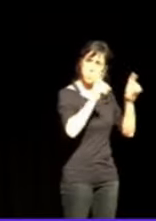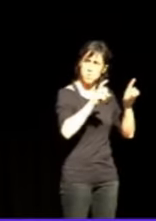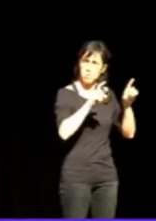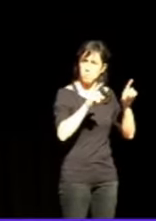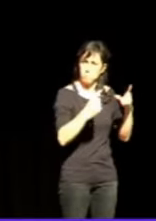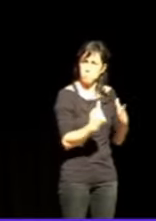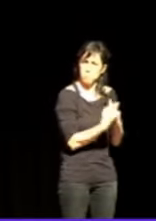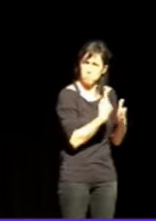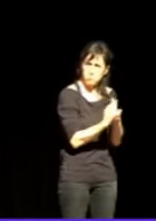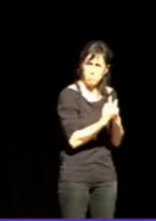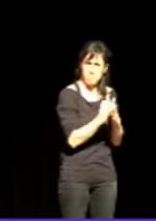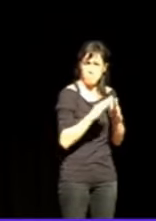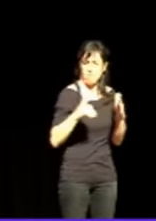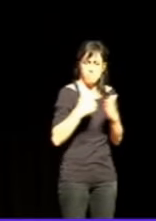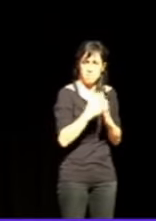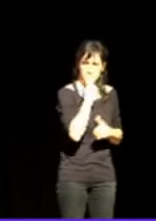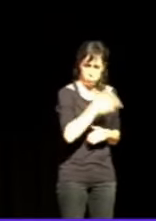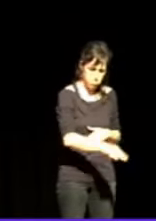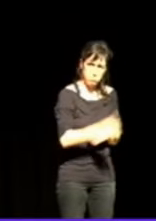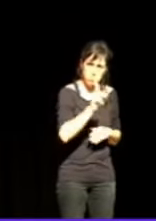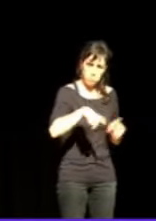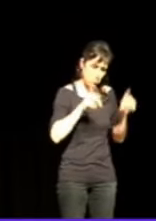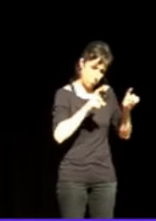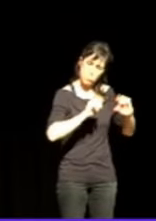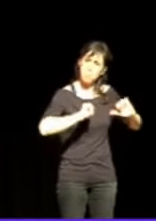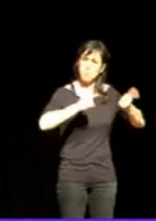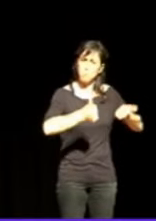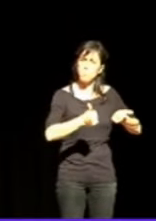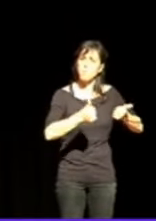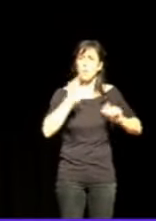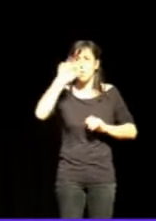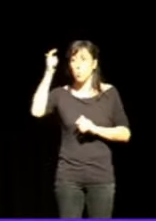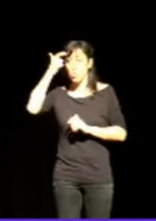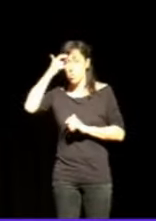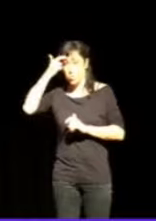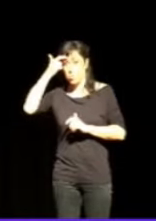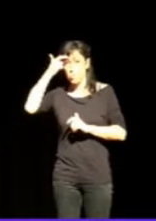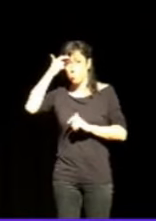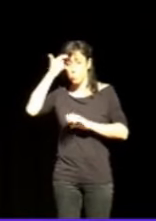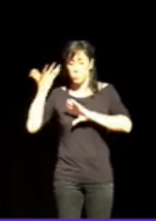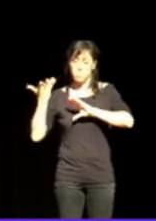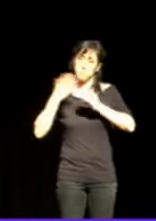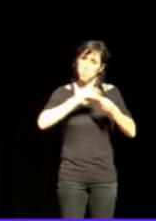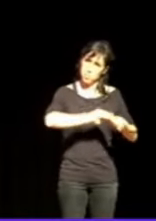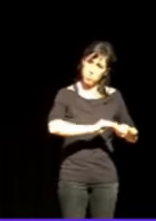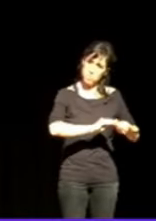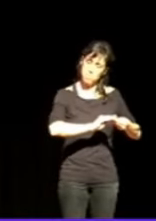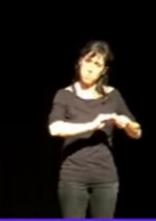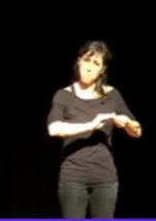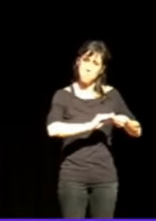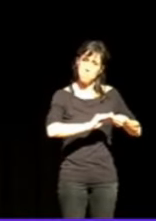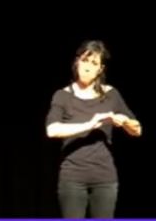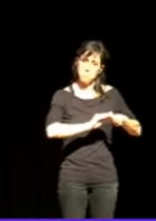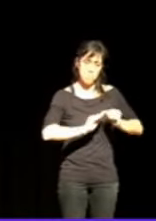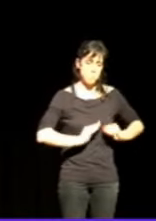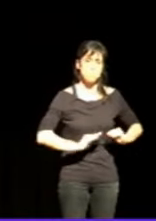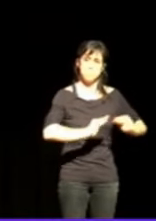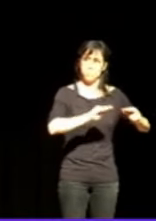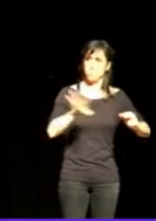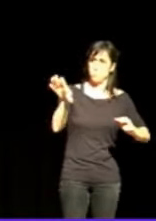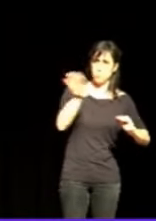primaria, la preescolar, adaptando los conceptos que conocemos, adecuándolos a la comprensión de